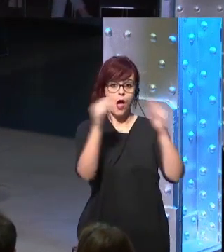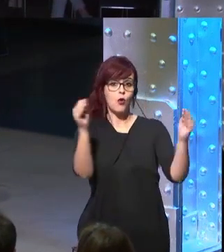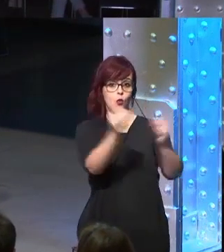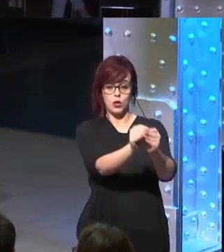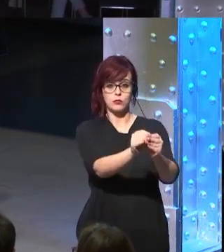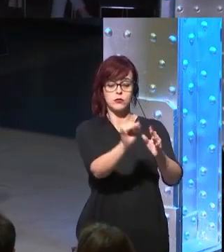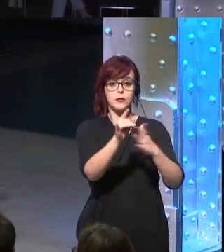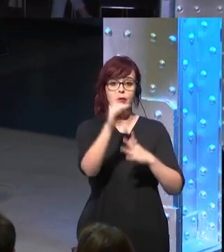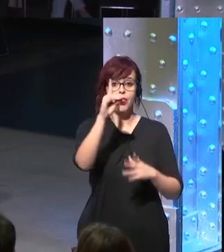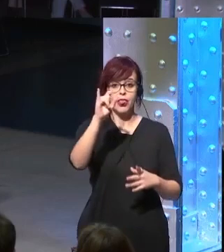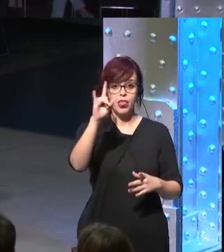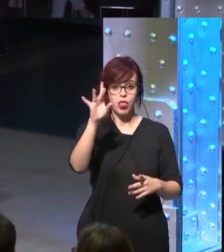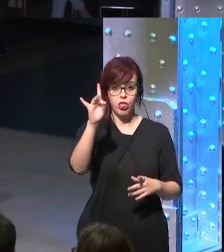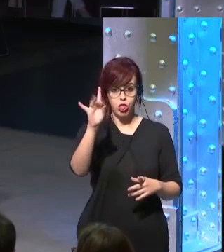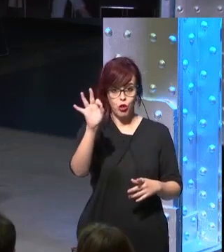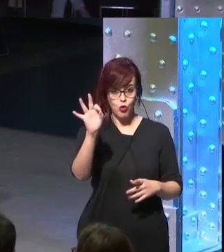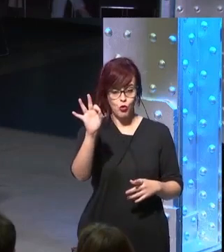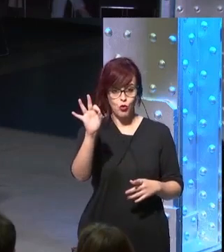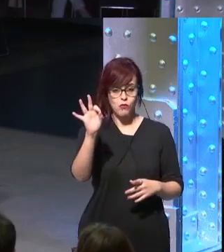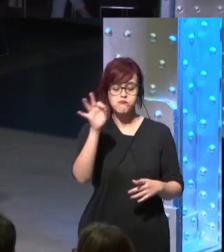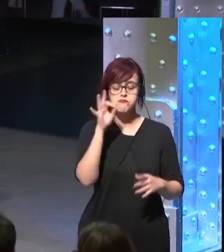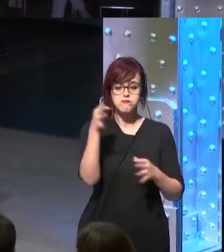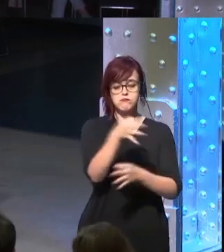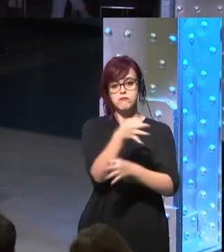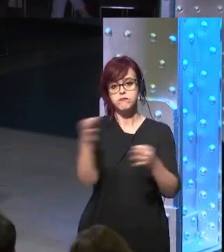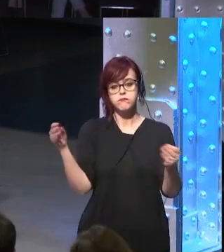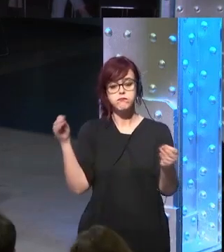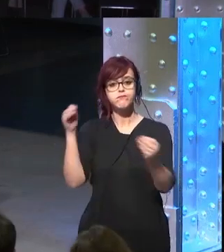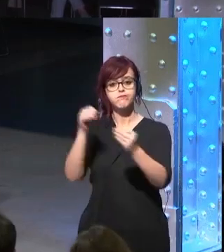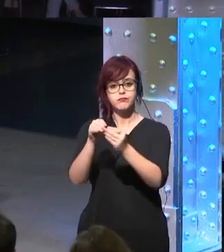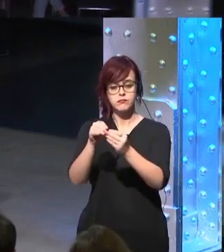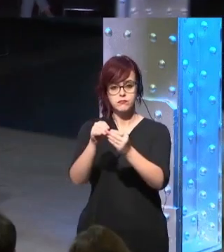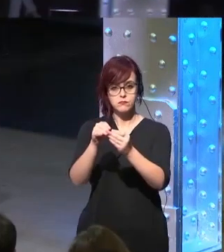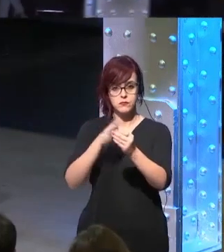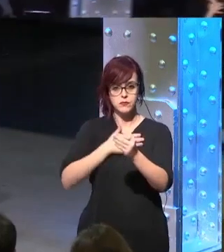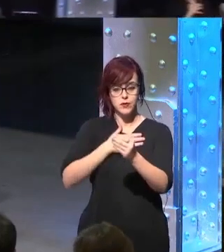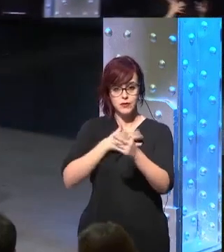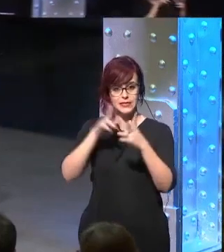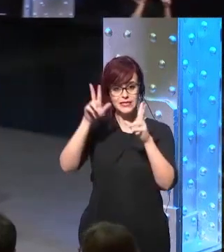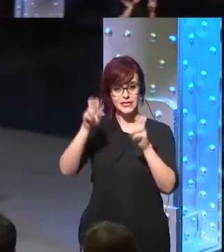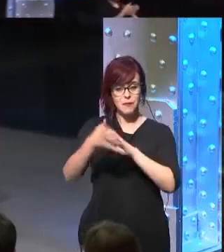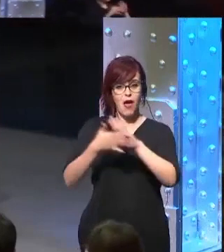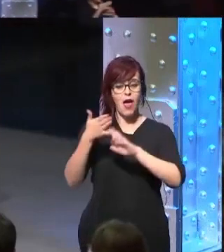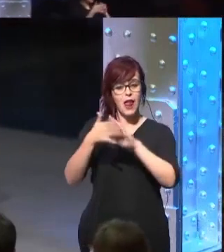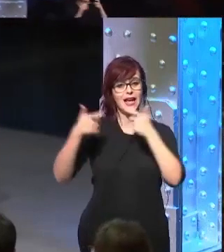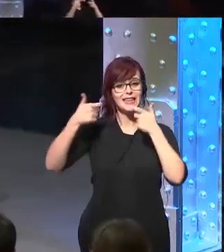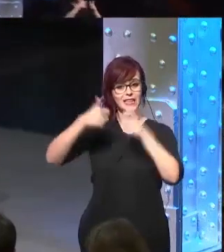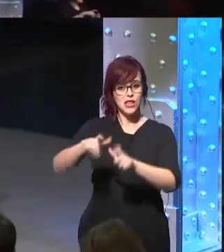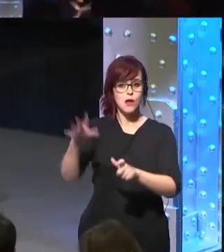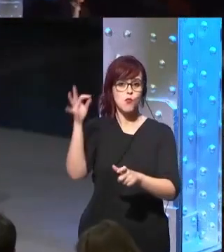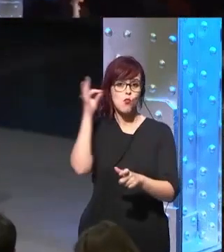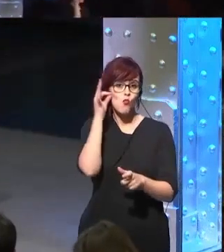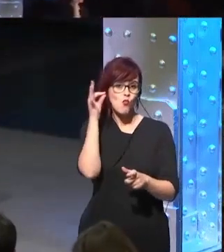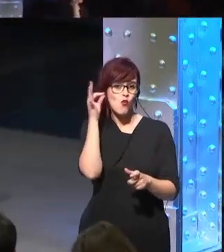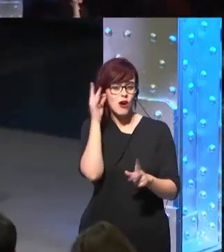Creo que Dido en concreto se ajusta muy bien a la categoría de mujeres